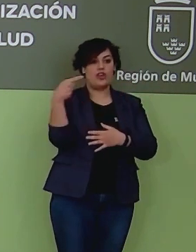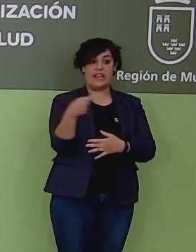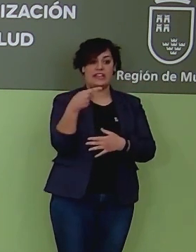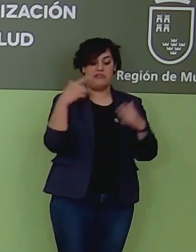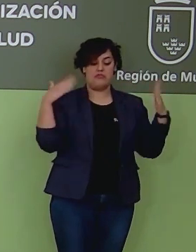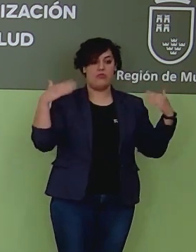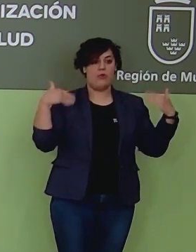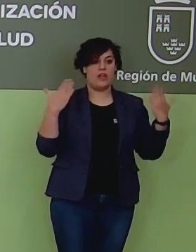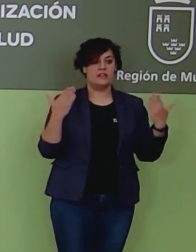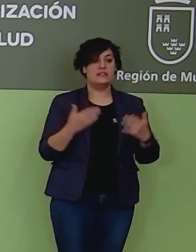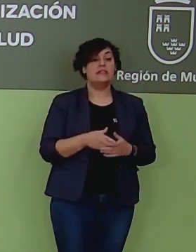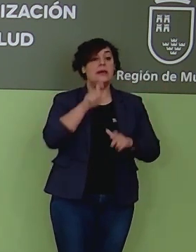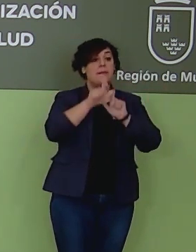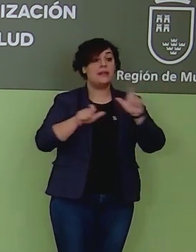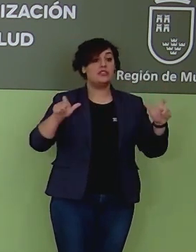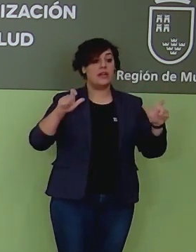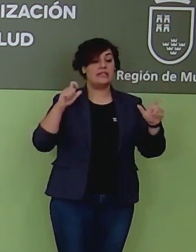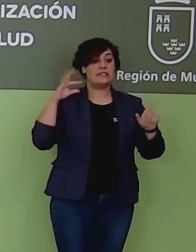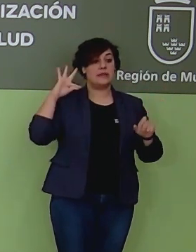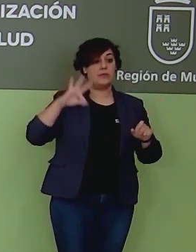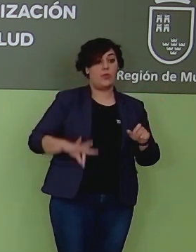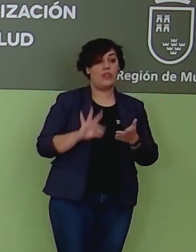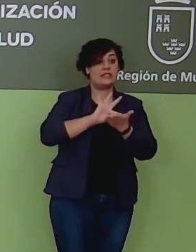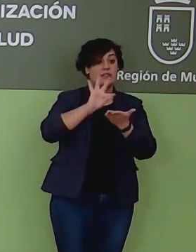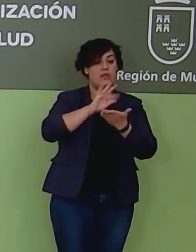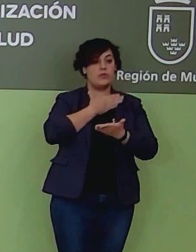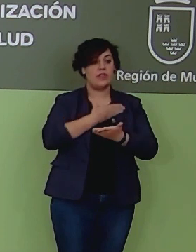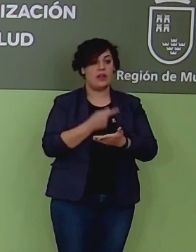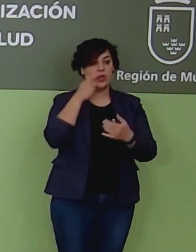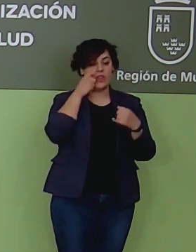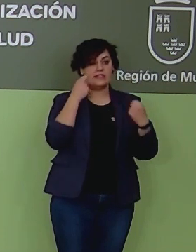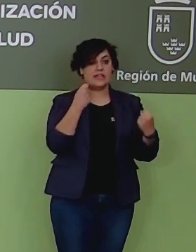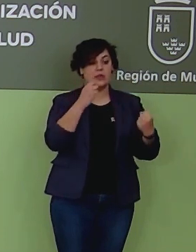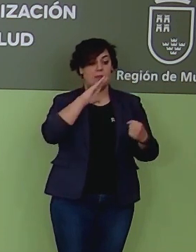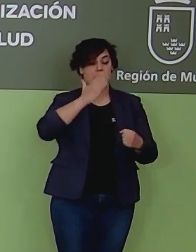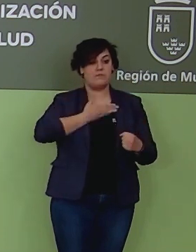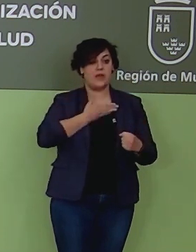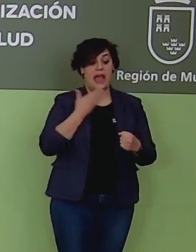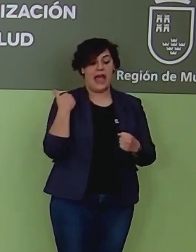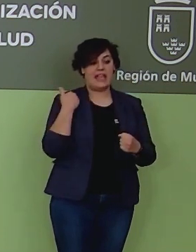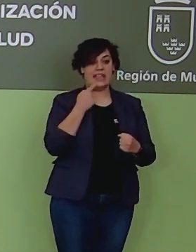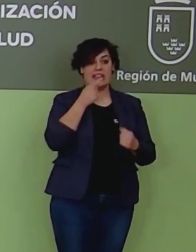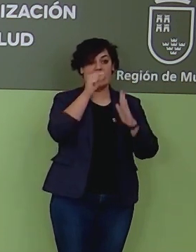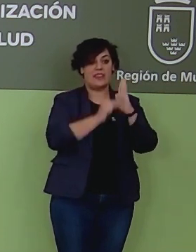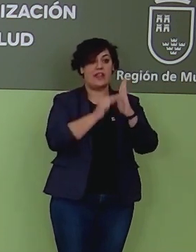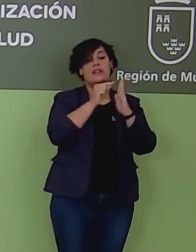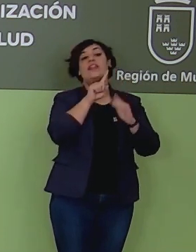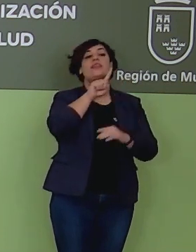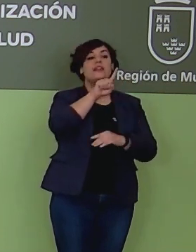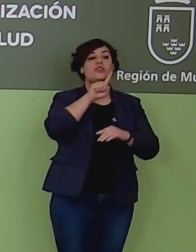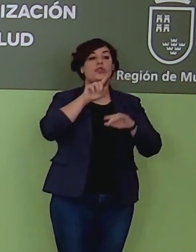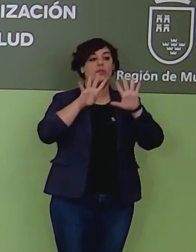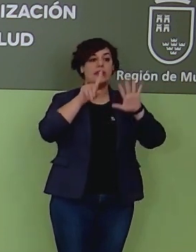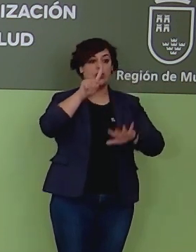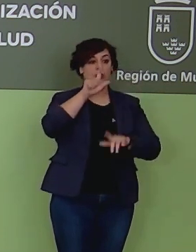Por lo que respecta al personal afectado del Servicio Murciano de Salud, según la información que obraba a día de ayer, teníamos un total de 191